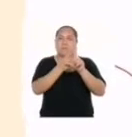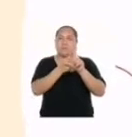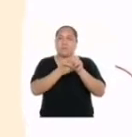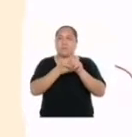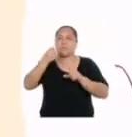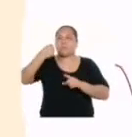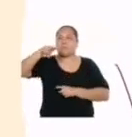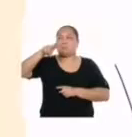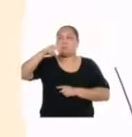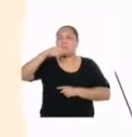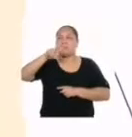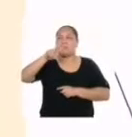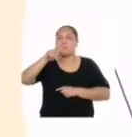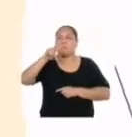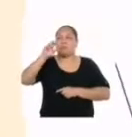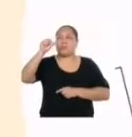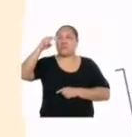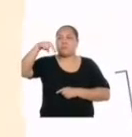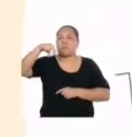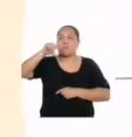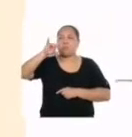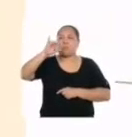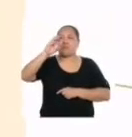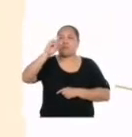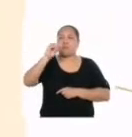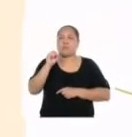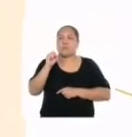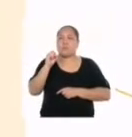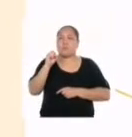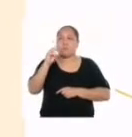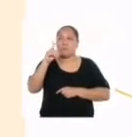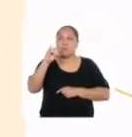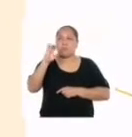Posee 12 ángulos diedros rectos.